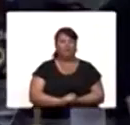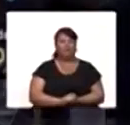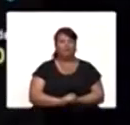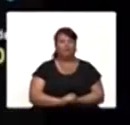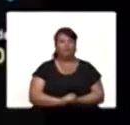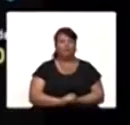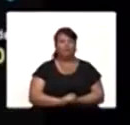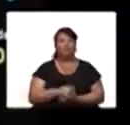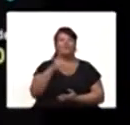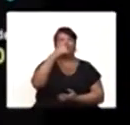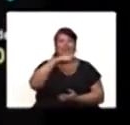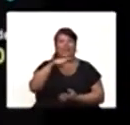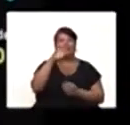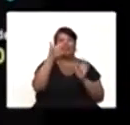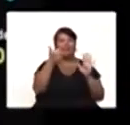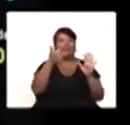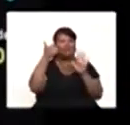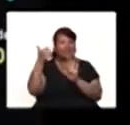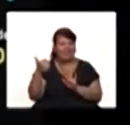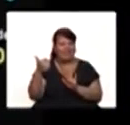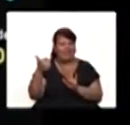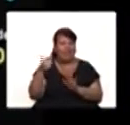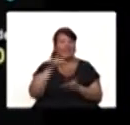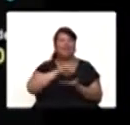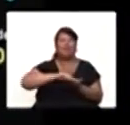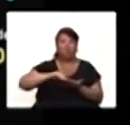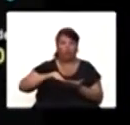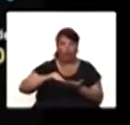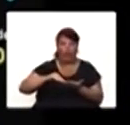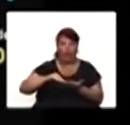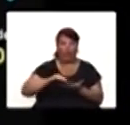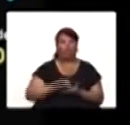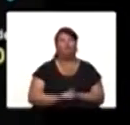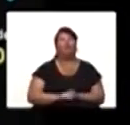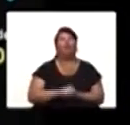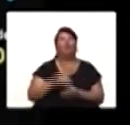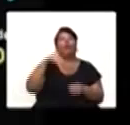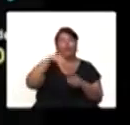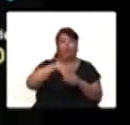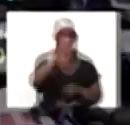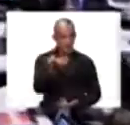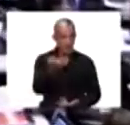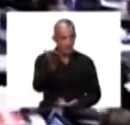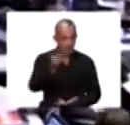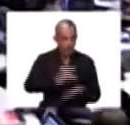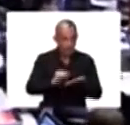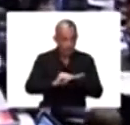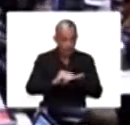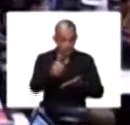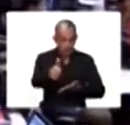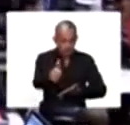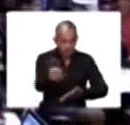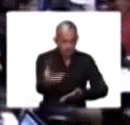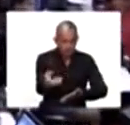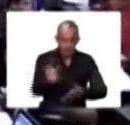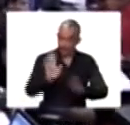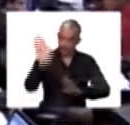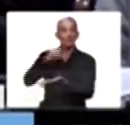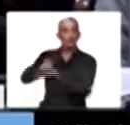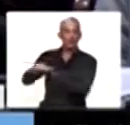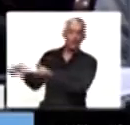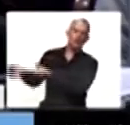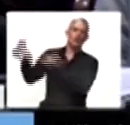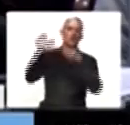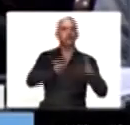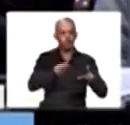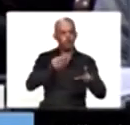después de negociar con la cgt algunos gobernadores y el frente renovador el gobierno nacional logró que diputados convirtiera en ley el impuesto